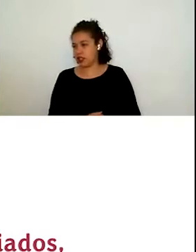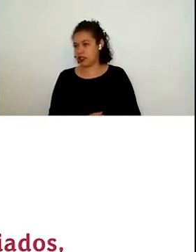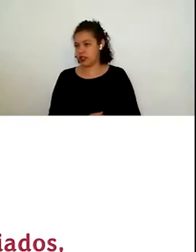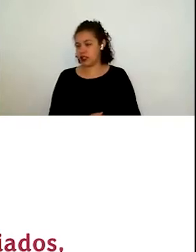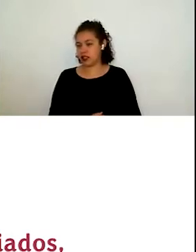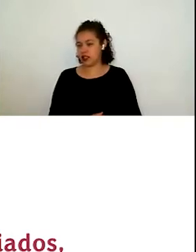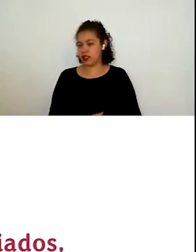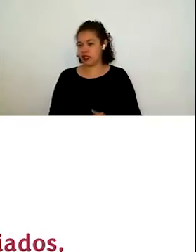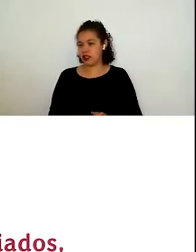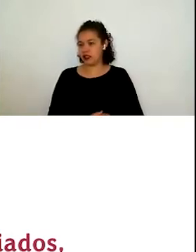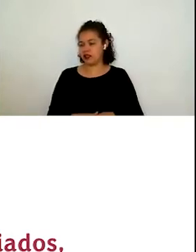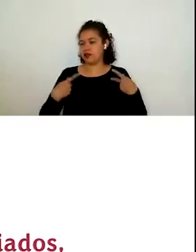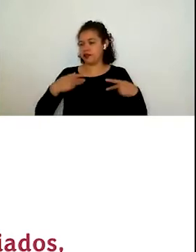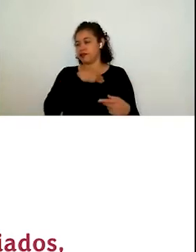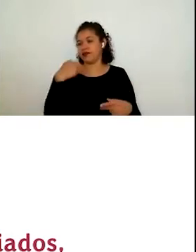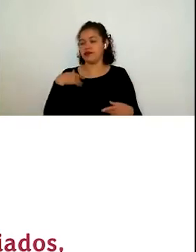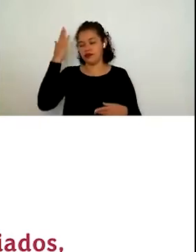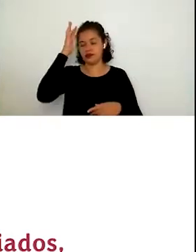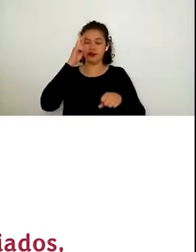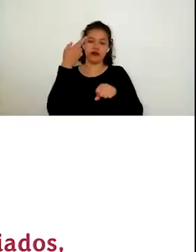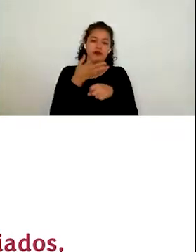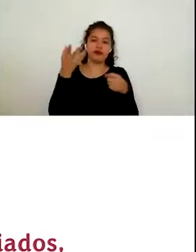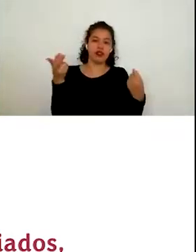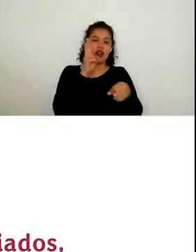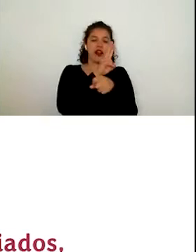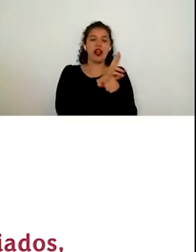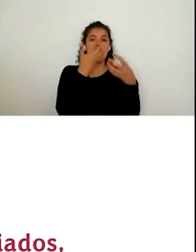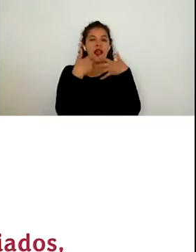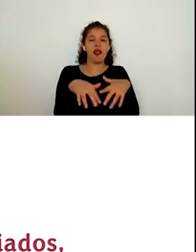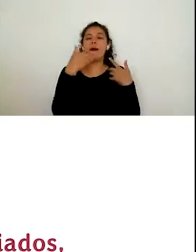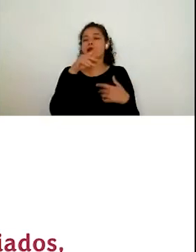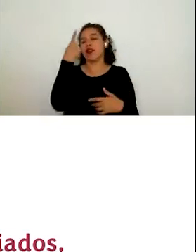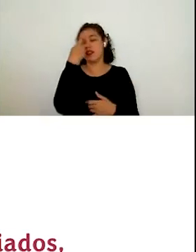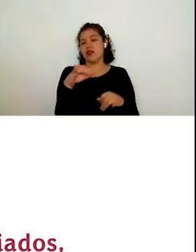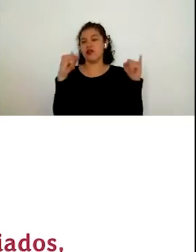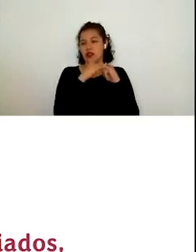los miembros del patronato pues deben vigilar el buen funcionamiento de la institución,